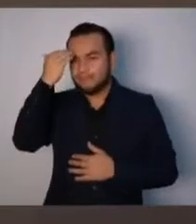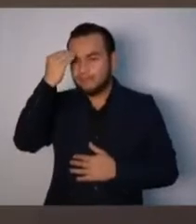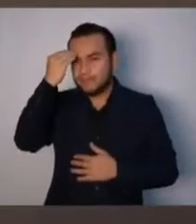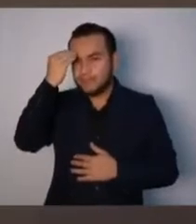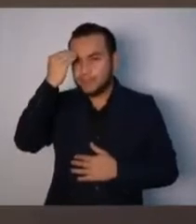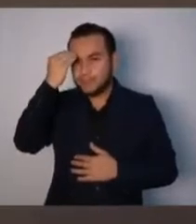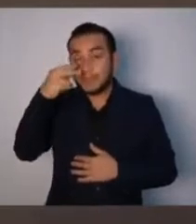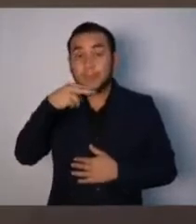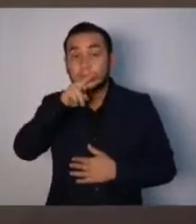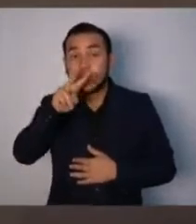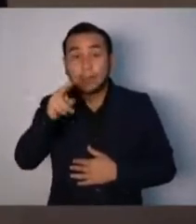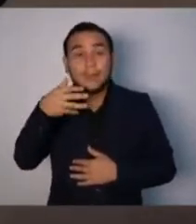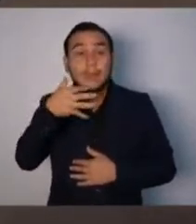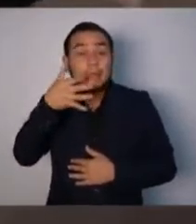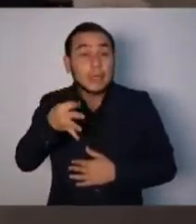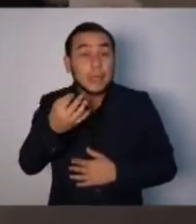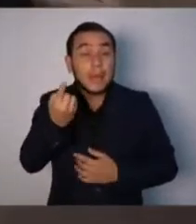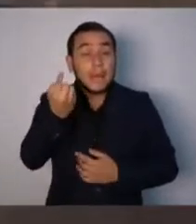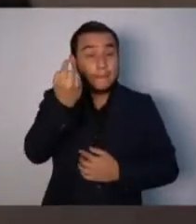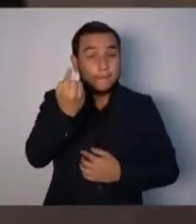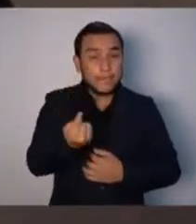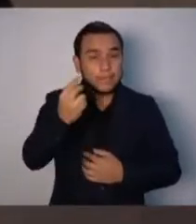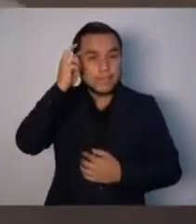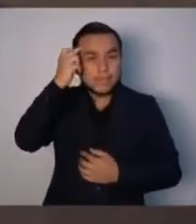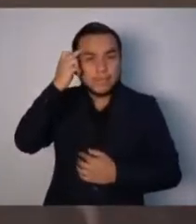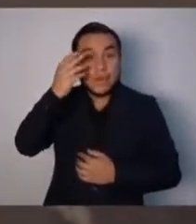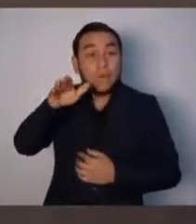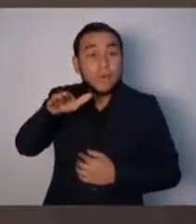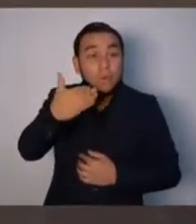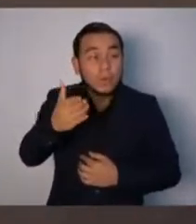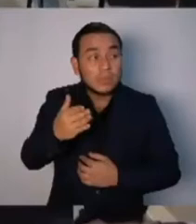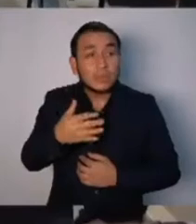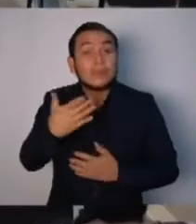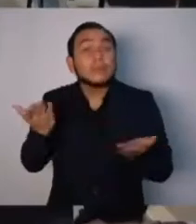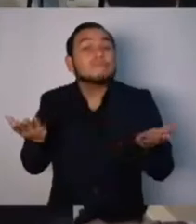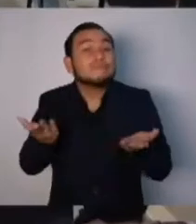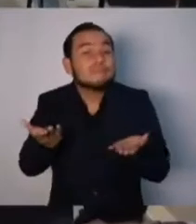algunas personas porque los otros utilizaron y otros se dejaron utilizar